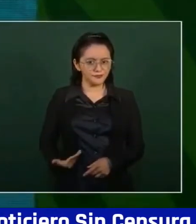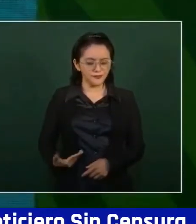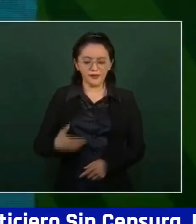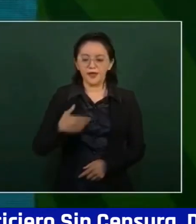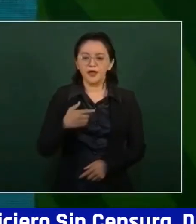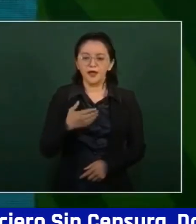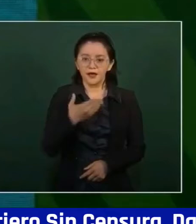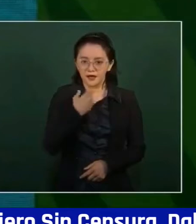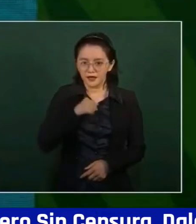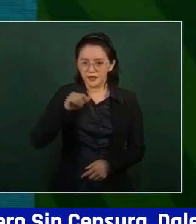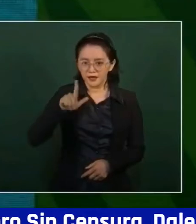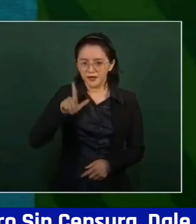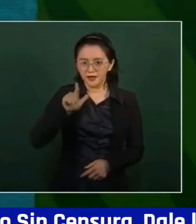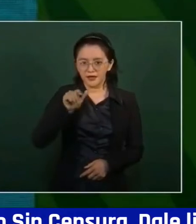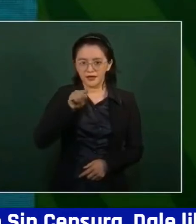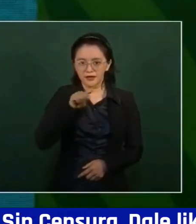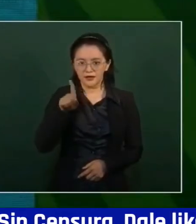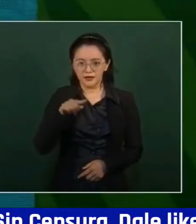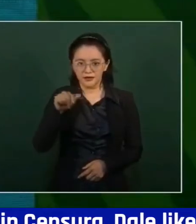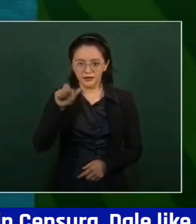Lázaro Cárdenas del Río.